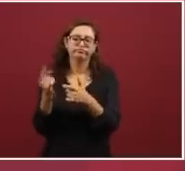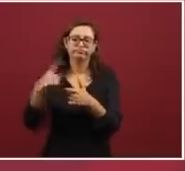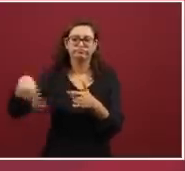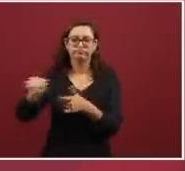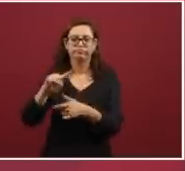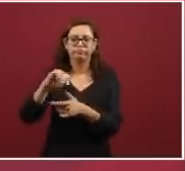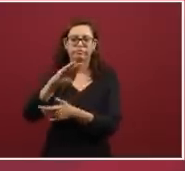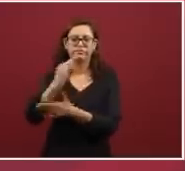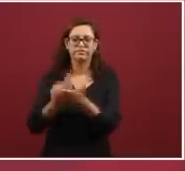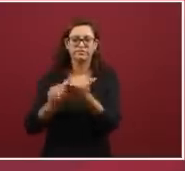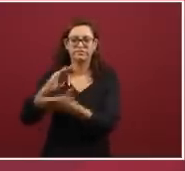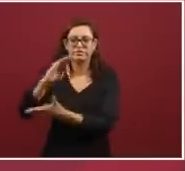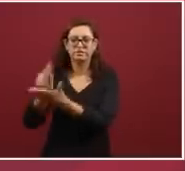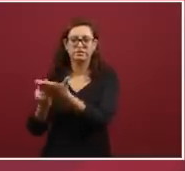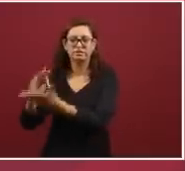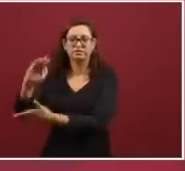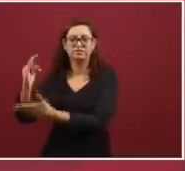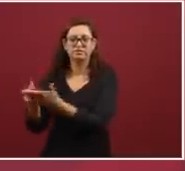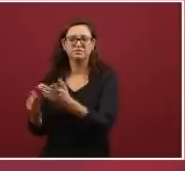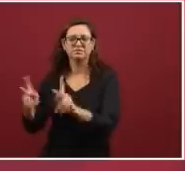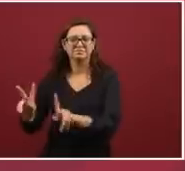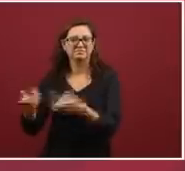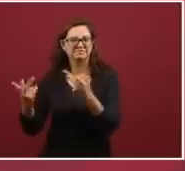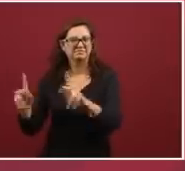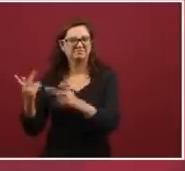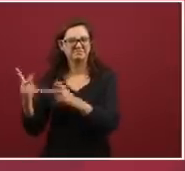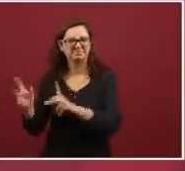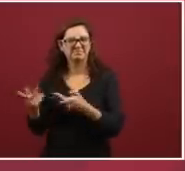factureros, de estas